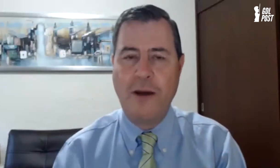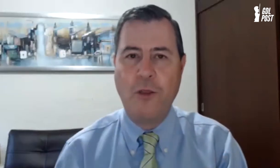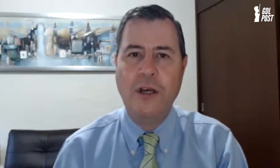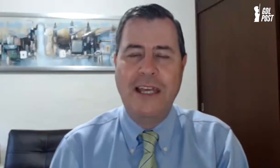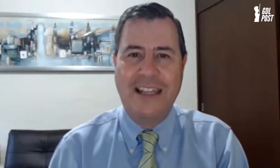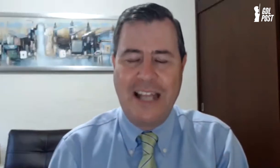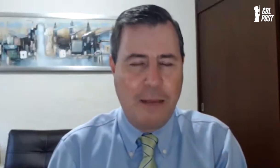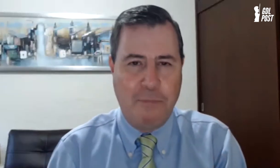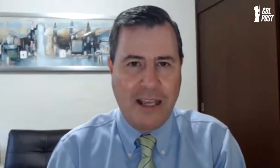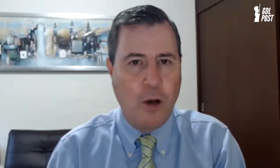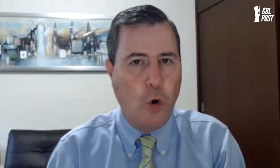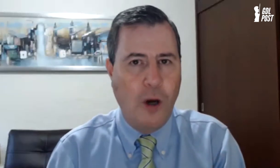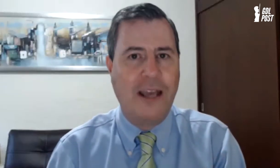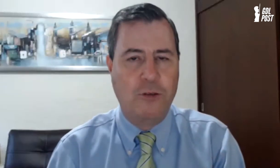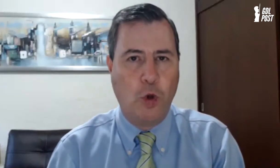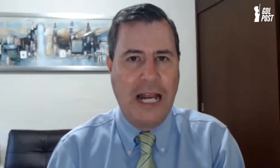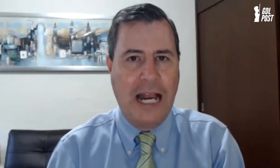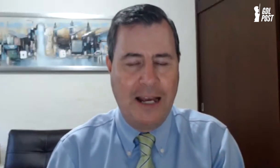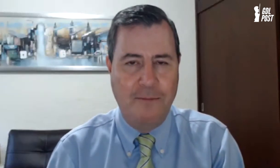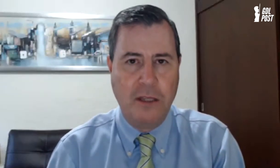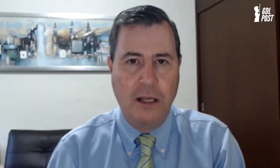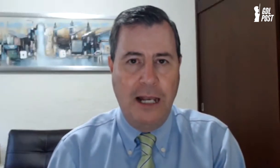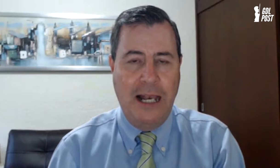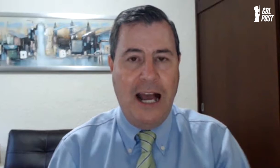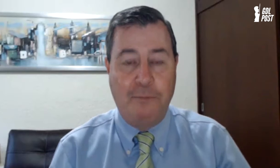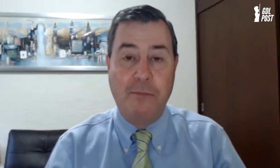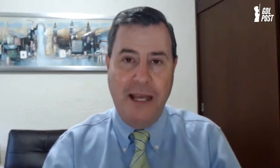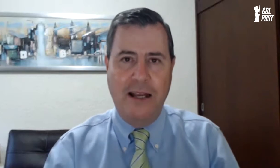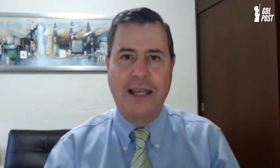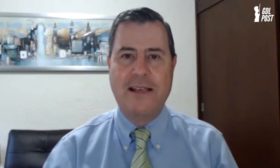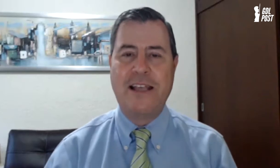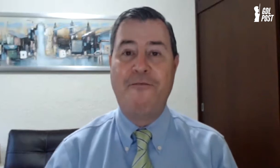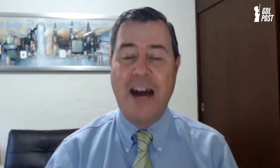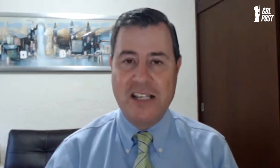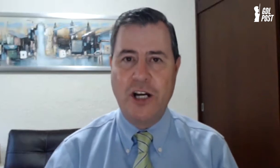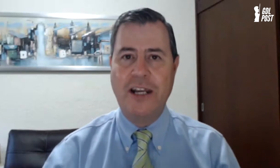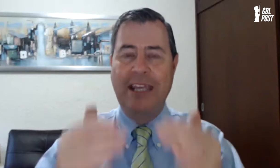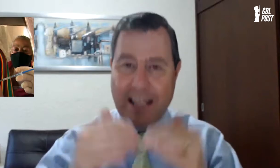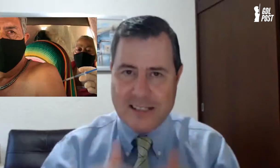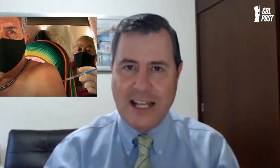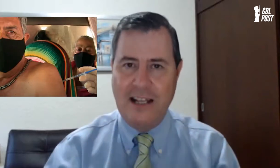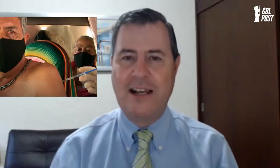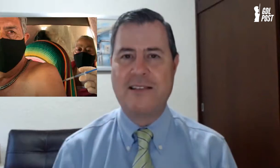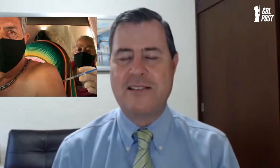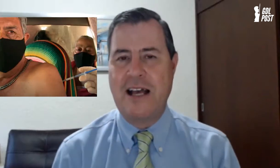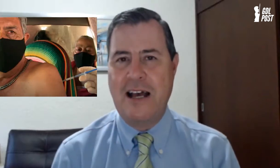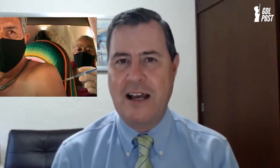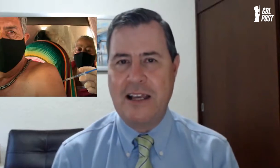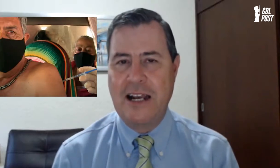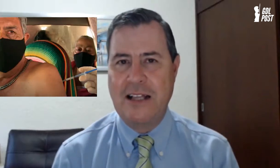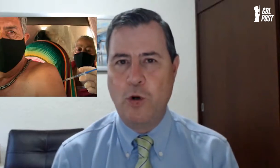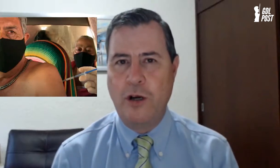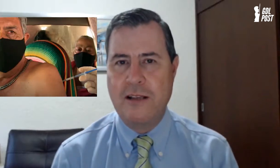habían tomado en Tlaquepaque o en Tonalá. La primera es de Pfizer y esta, la que se